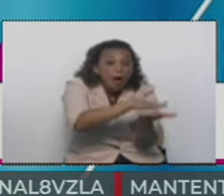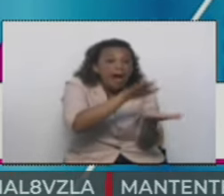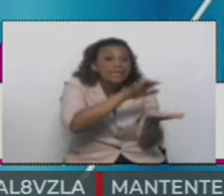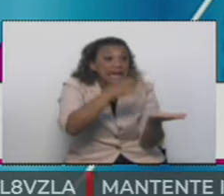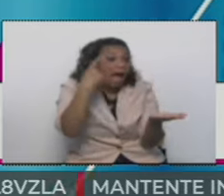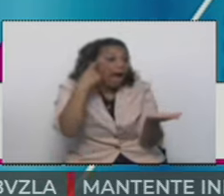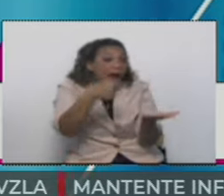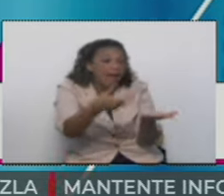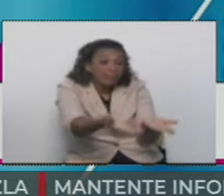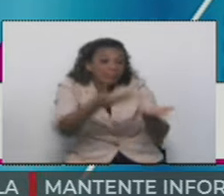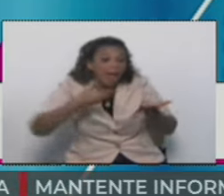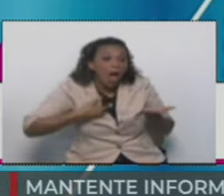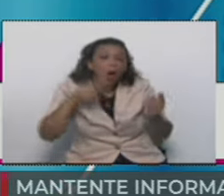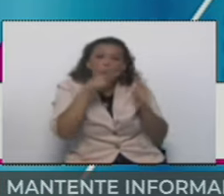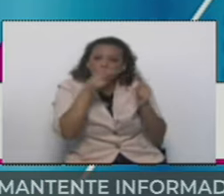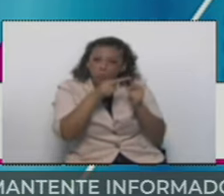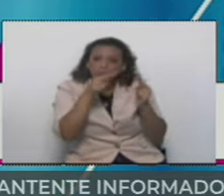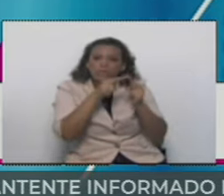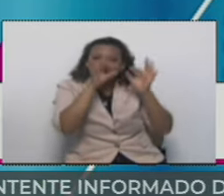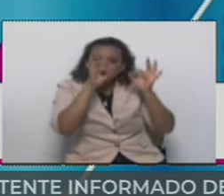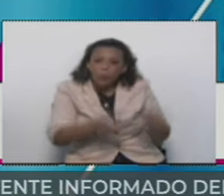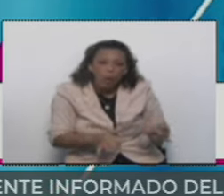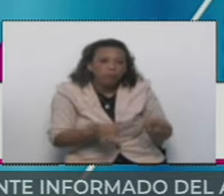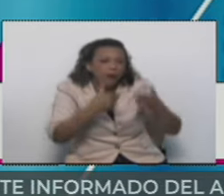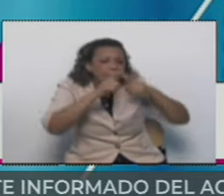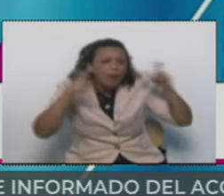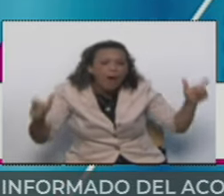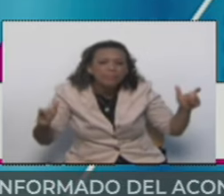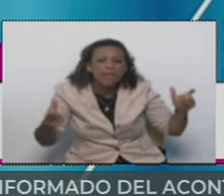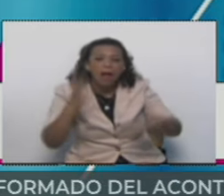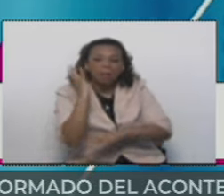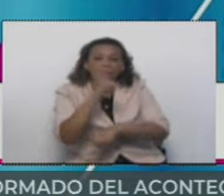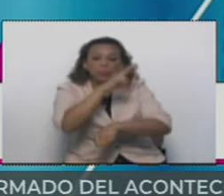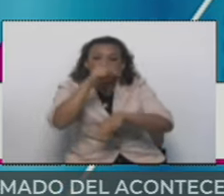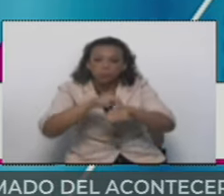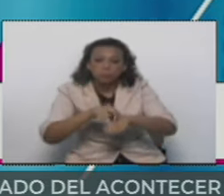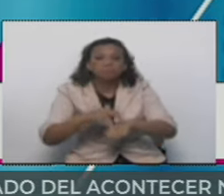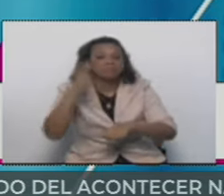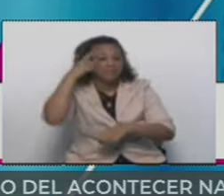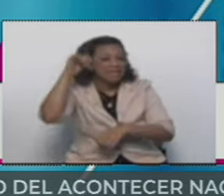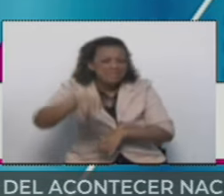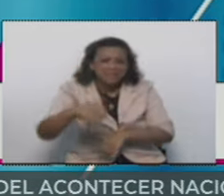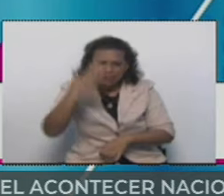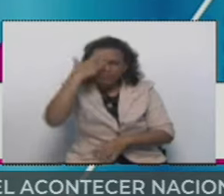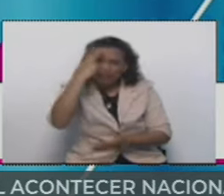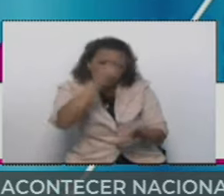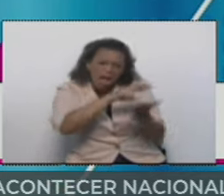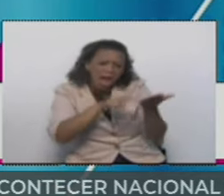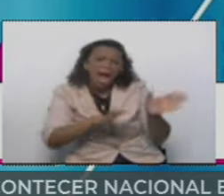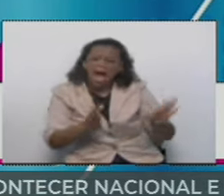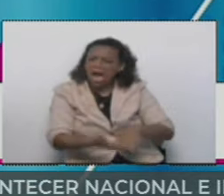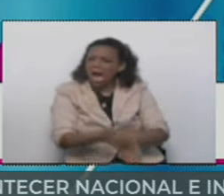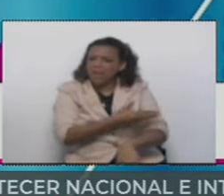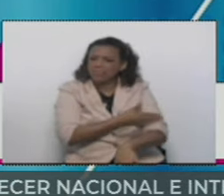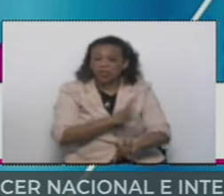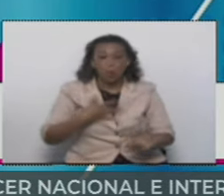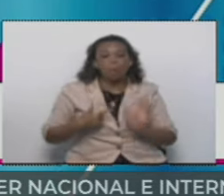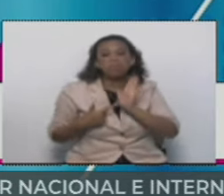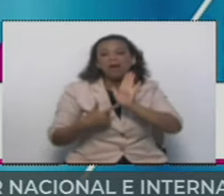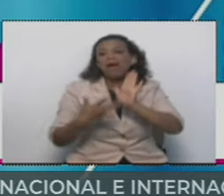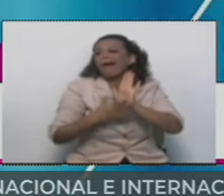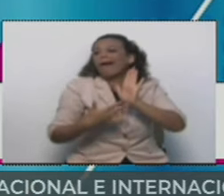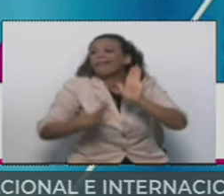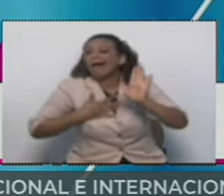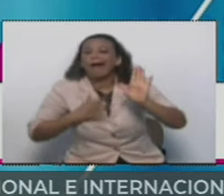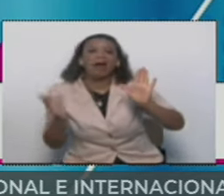de Venezuela debe conocer en masa, que irían al Congreso Nacional del Pueblo. No presentarnos al